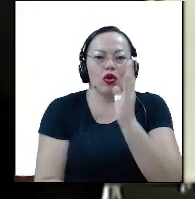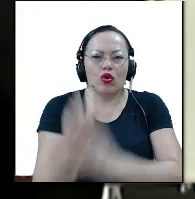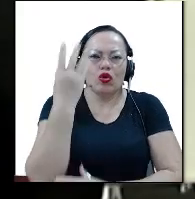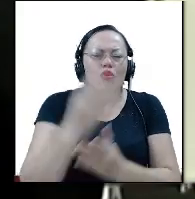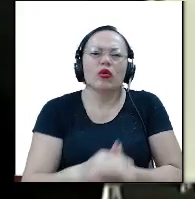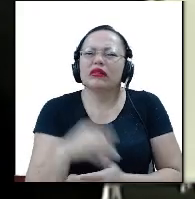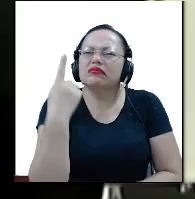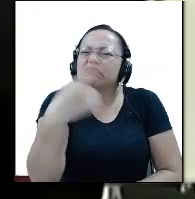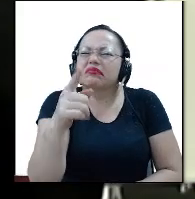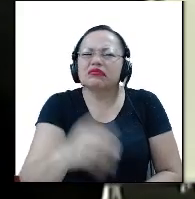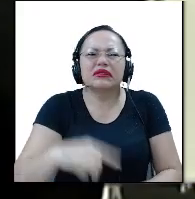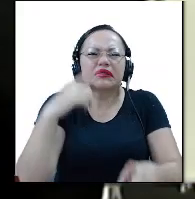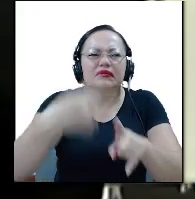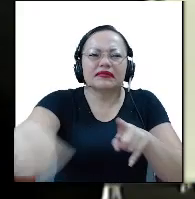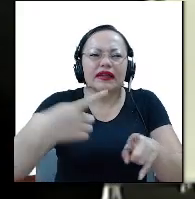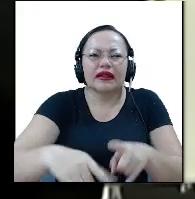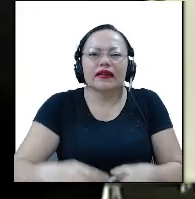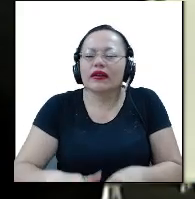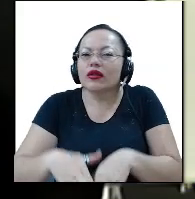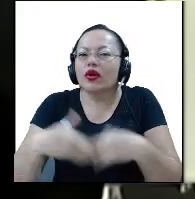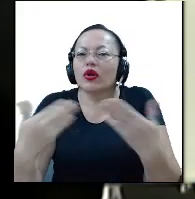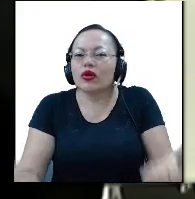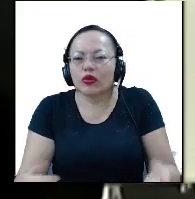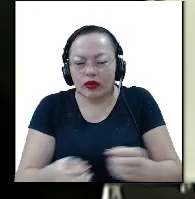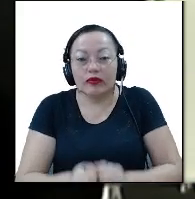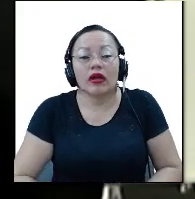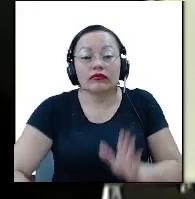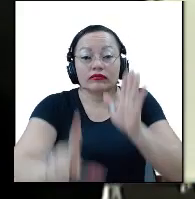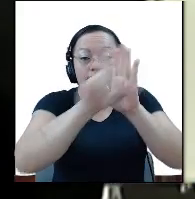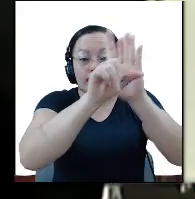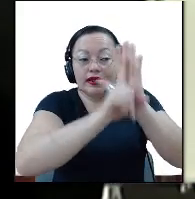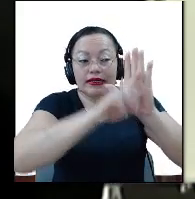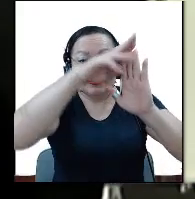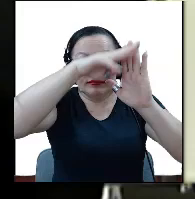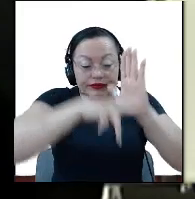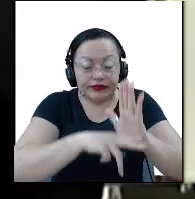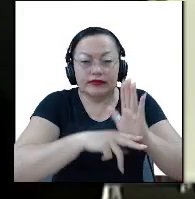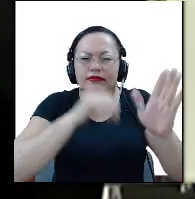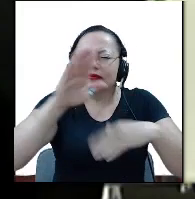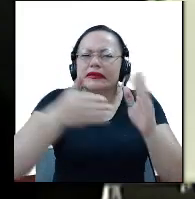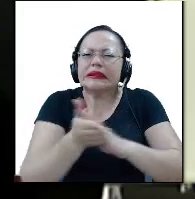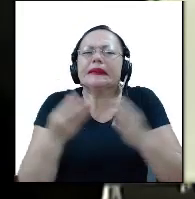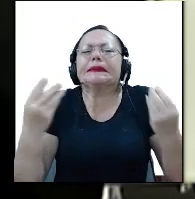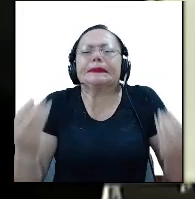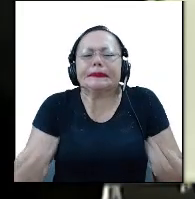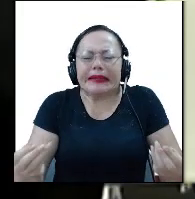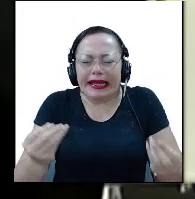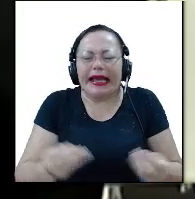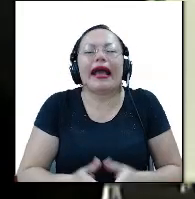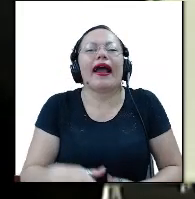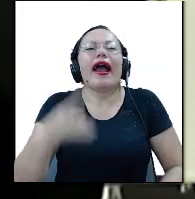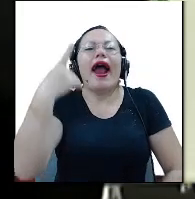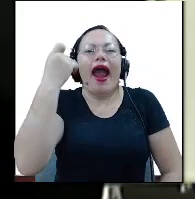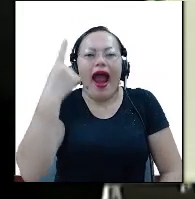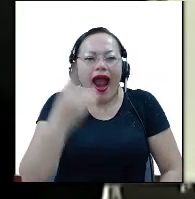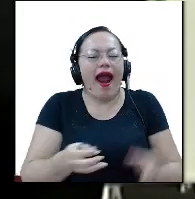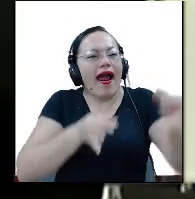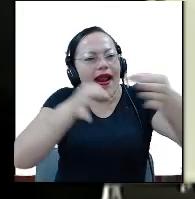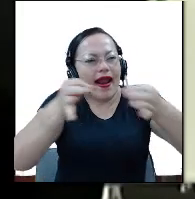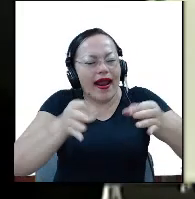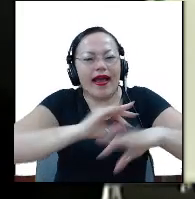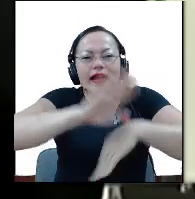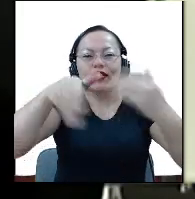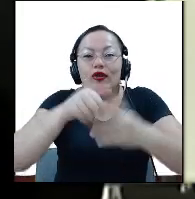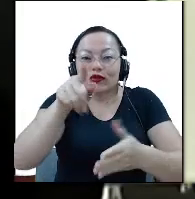muestra diferentes normas que se han tomado y que nos las expresan para dárselas